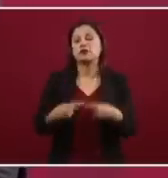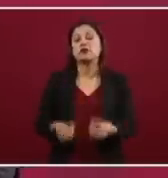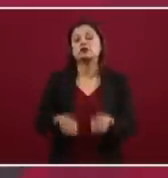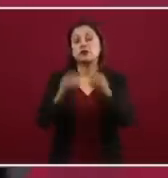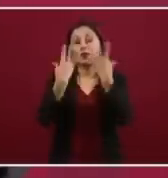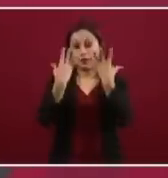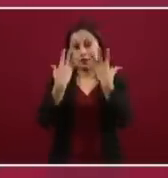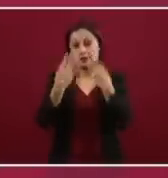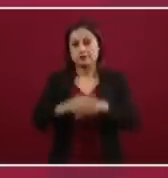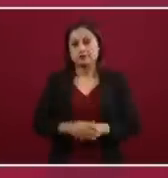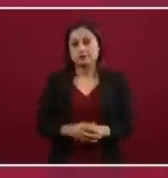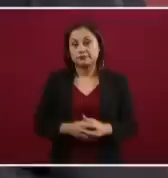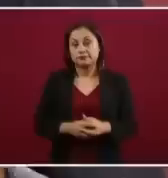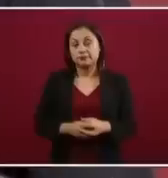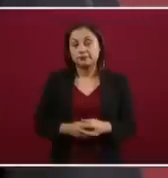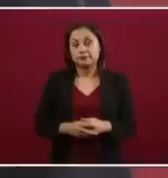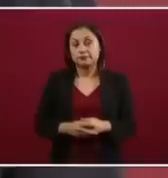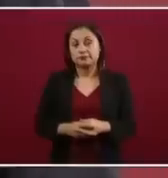porque